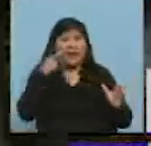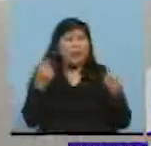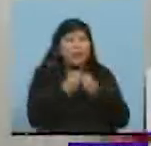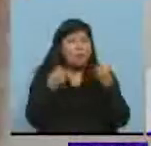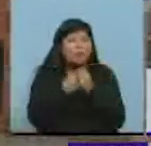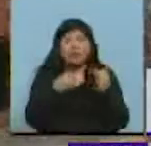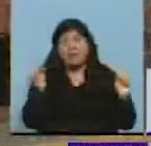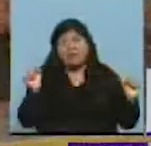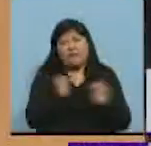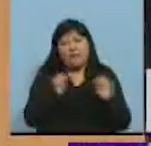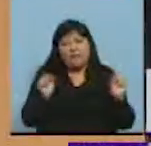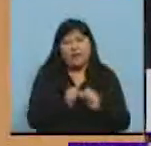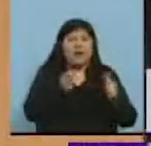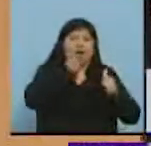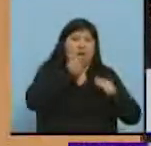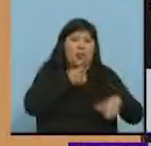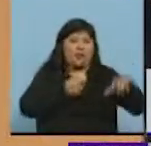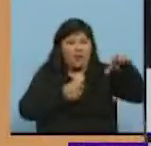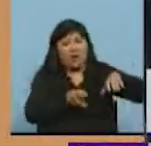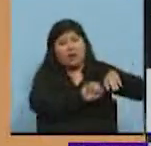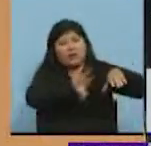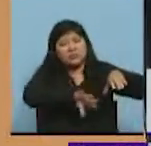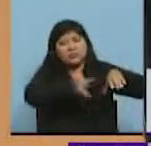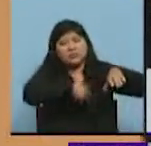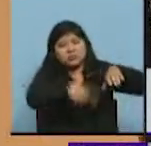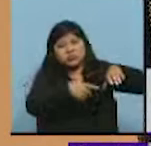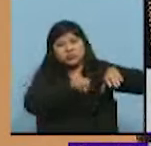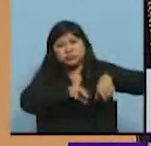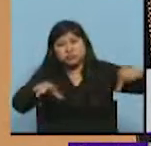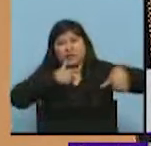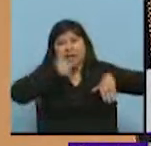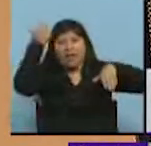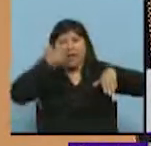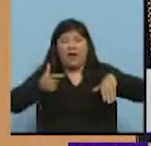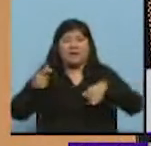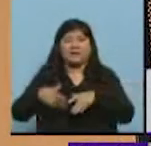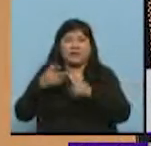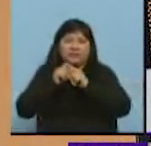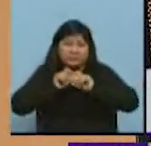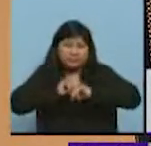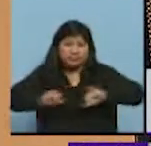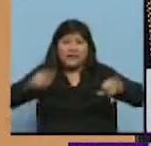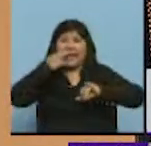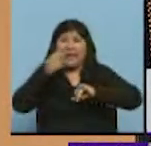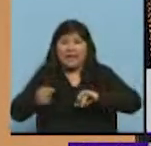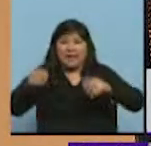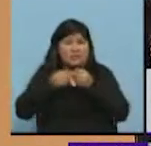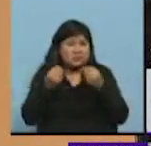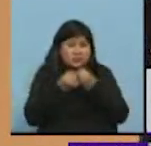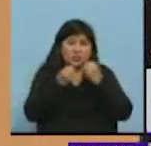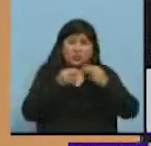tuvimos los caloventores los calefactores todos prendidos en con mayor cantidad de tiempo de lo que normalmente